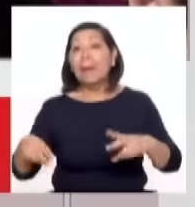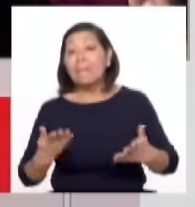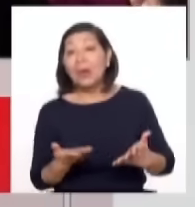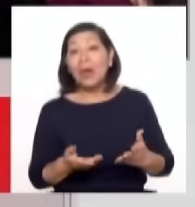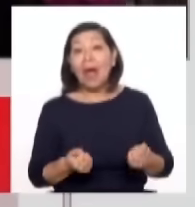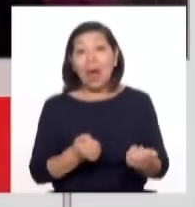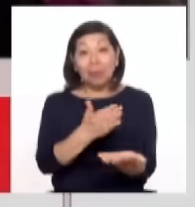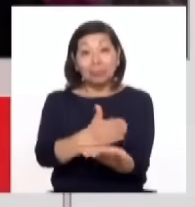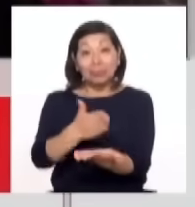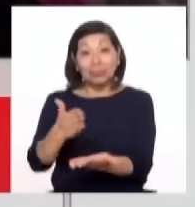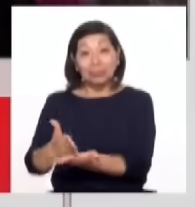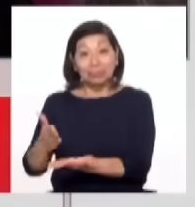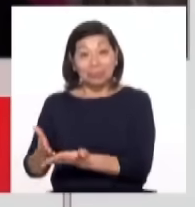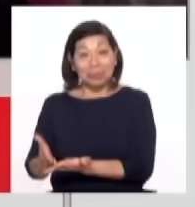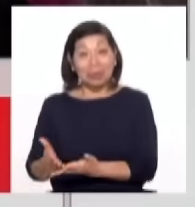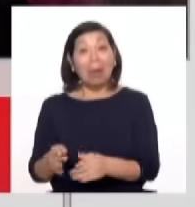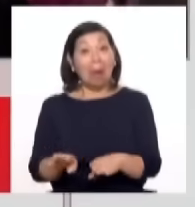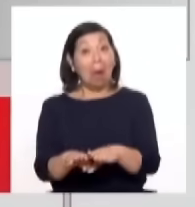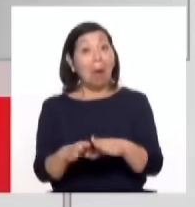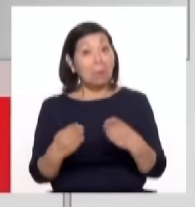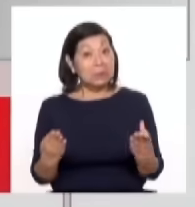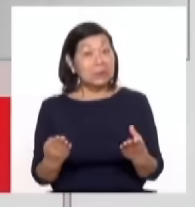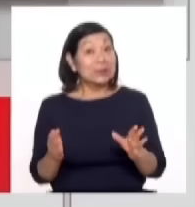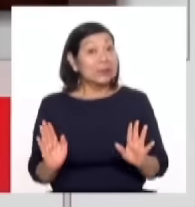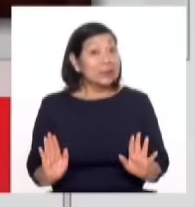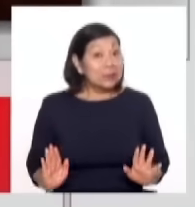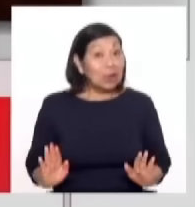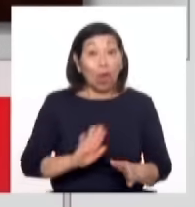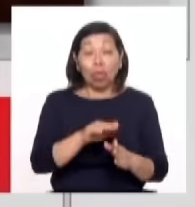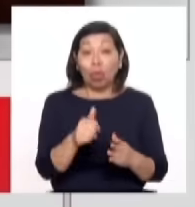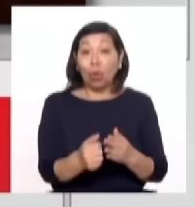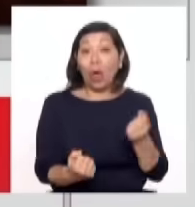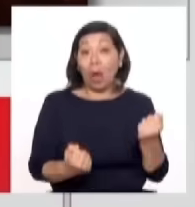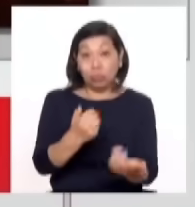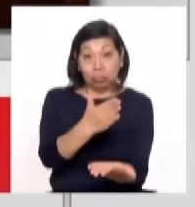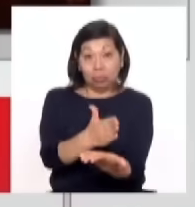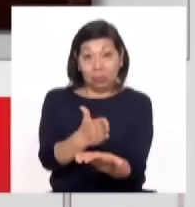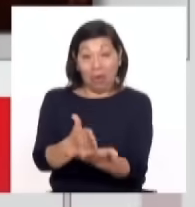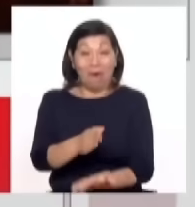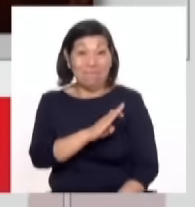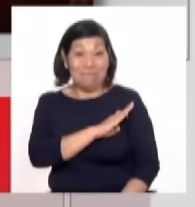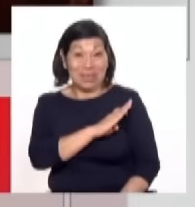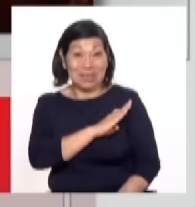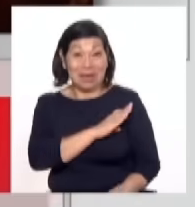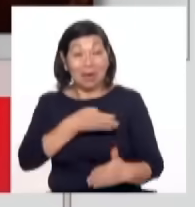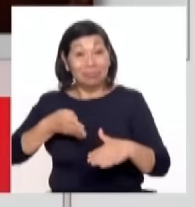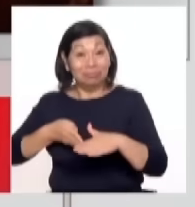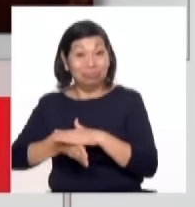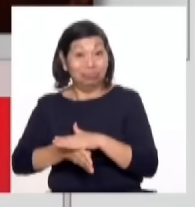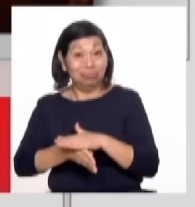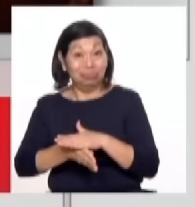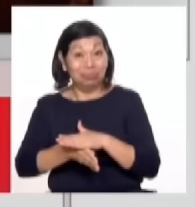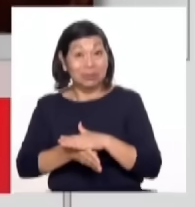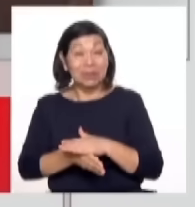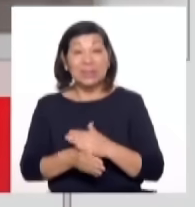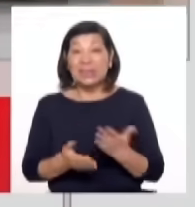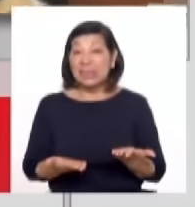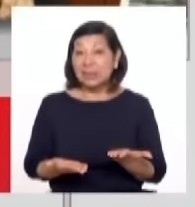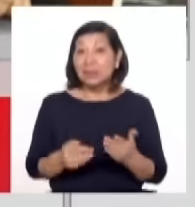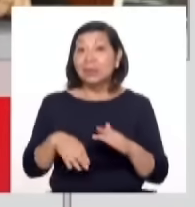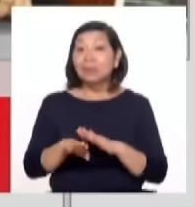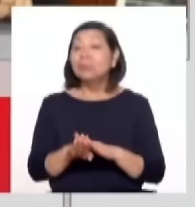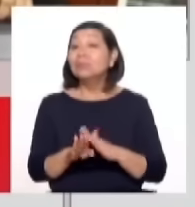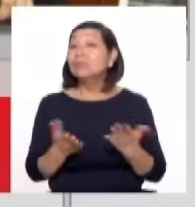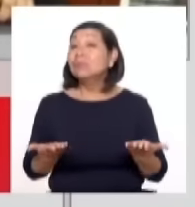la cochera del Ministerio Público, está abierta y entendemos que todos los vehículos de los fiscales que están interviniendo han ingresado y se